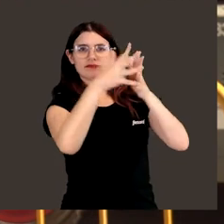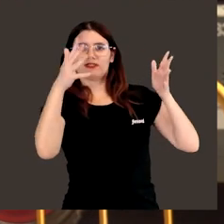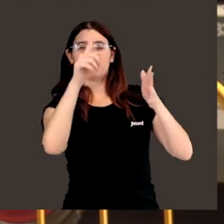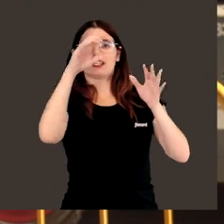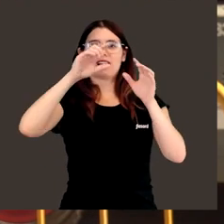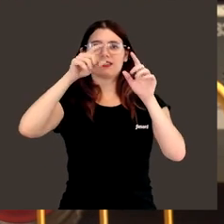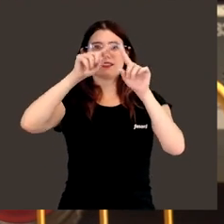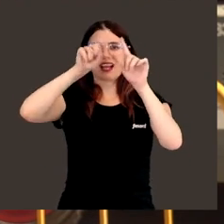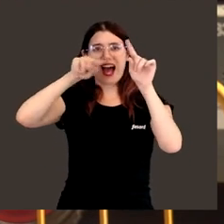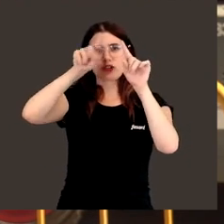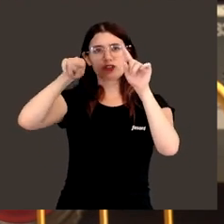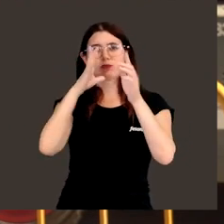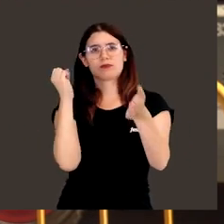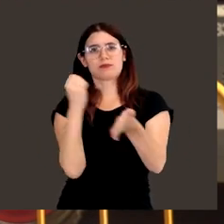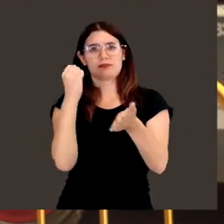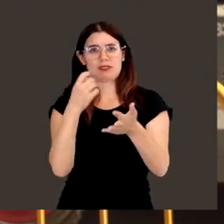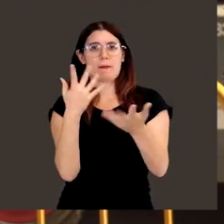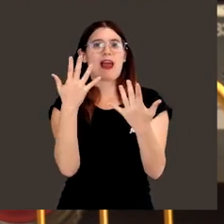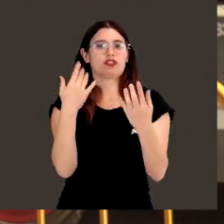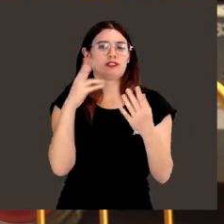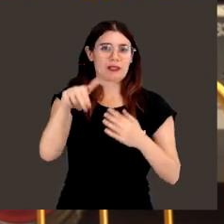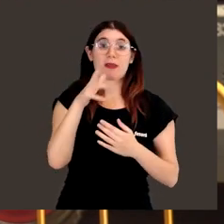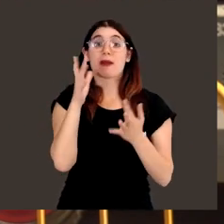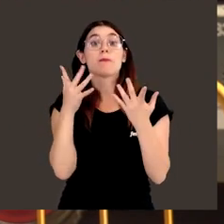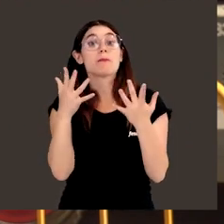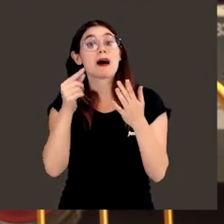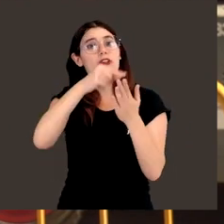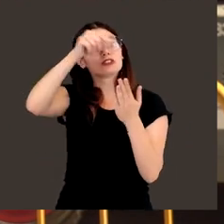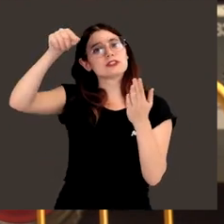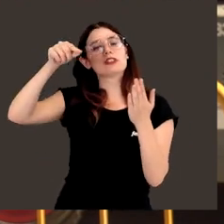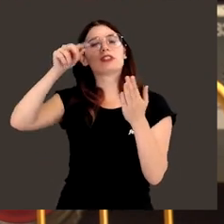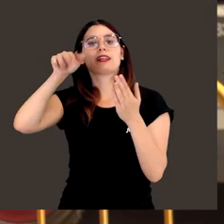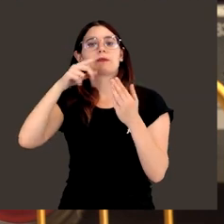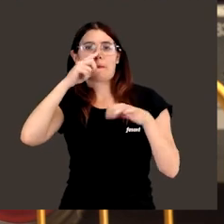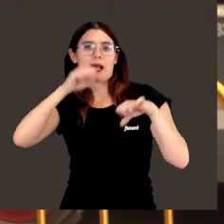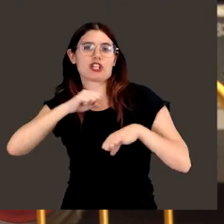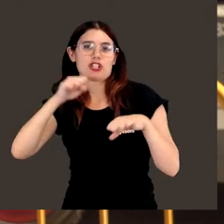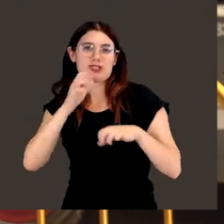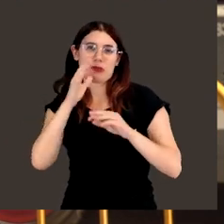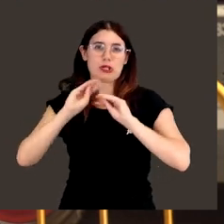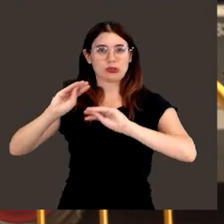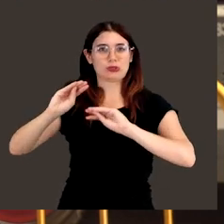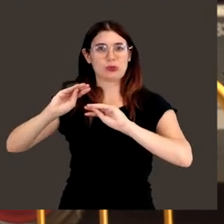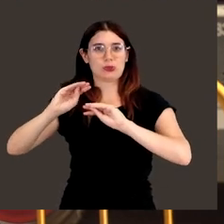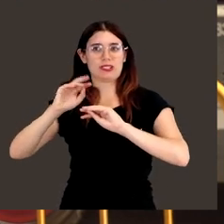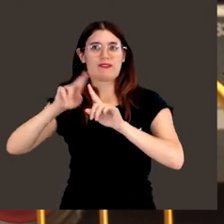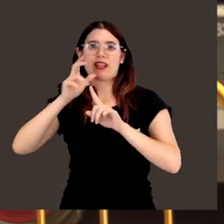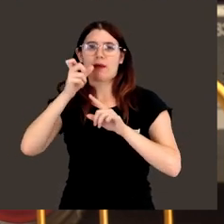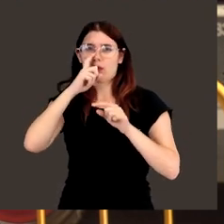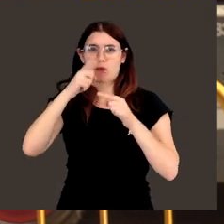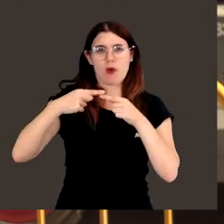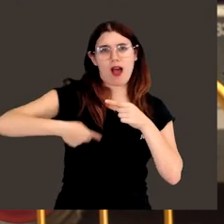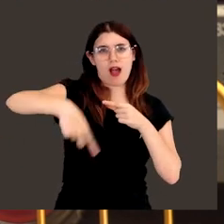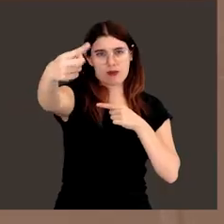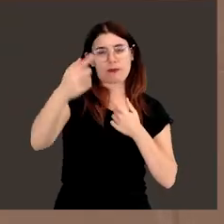aparecen esos aros que ella patenta con unas manos. Pero esas manos van a ser manos de una mujer mayor haciendo también referencia a la longevidad